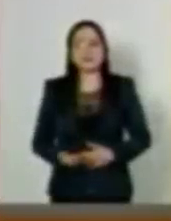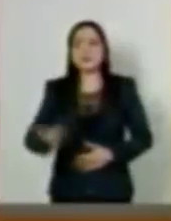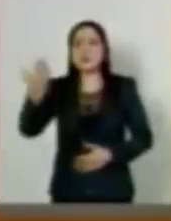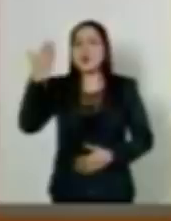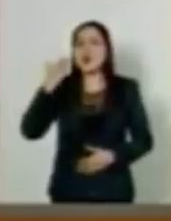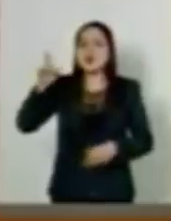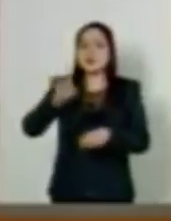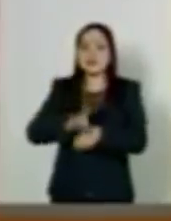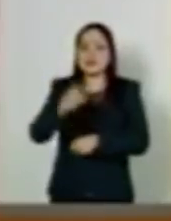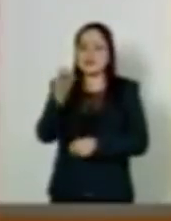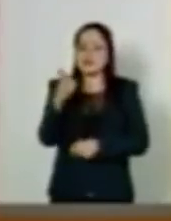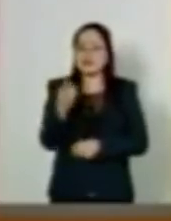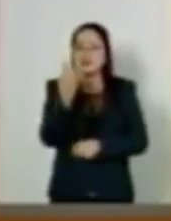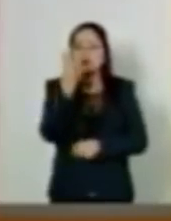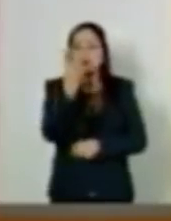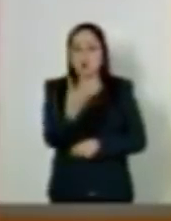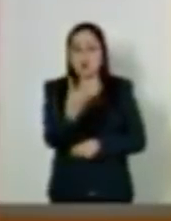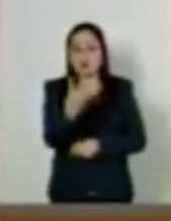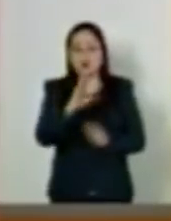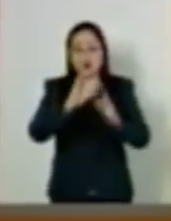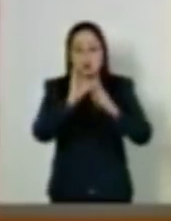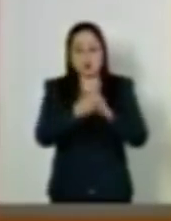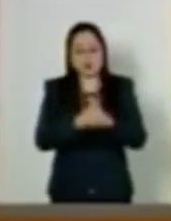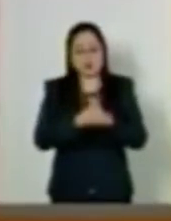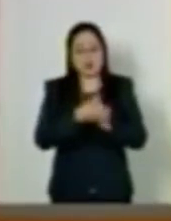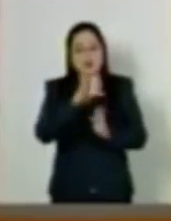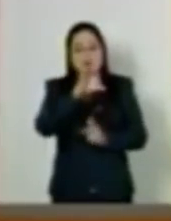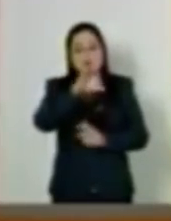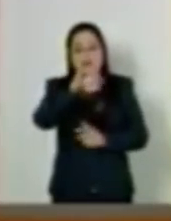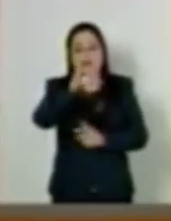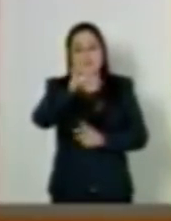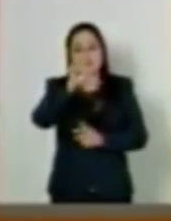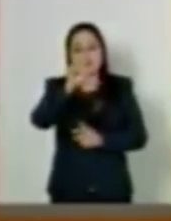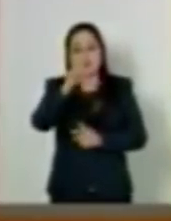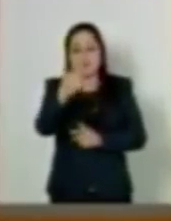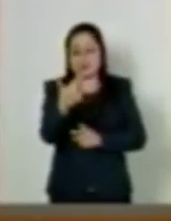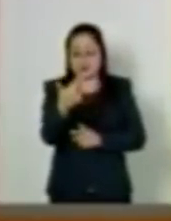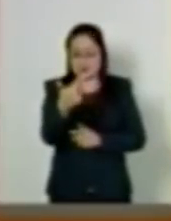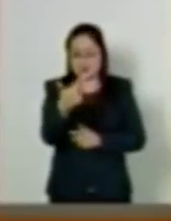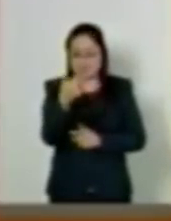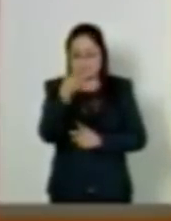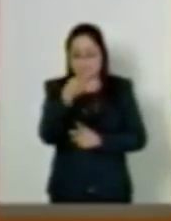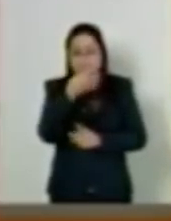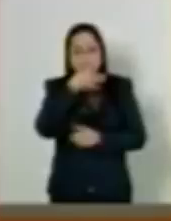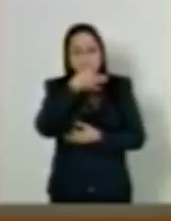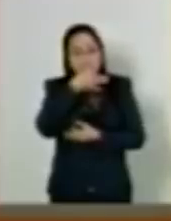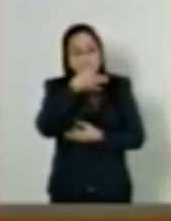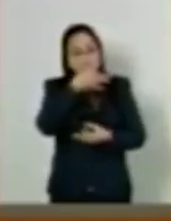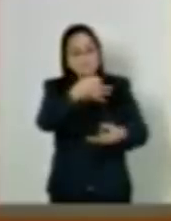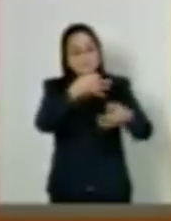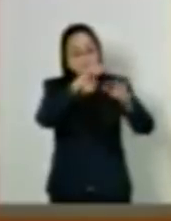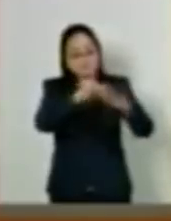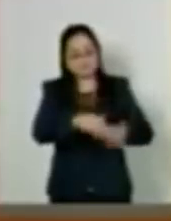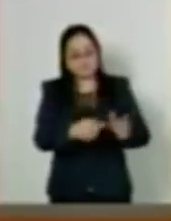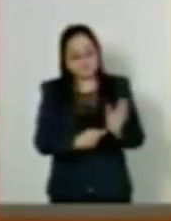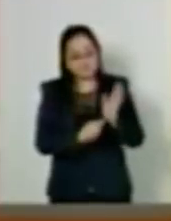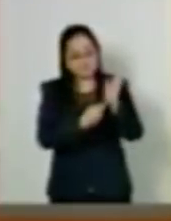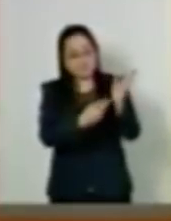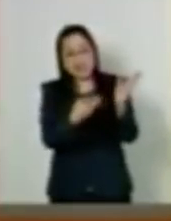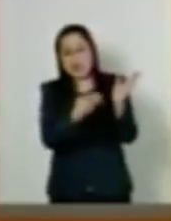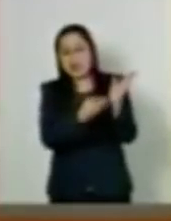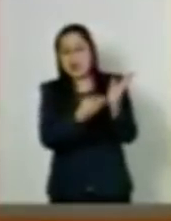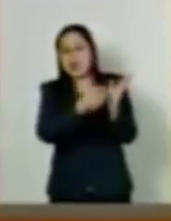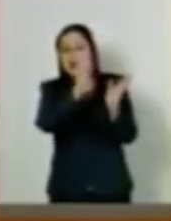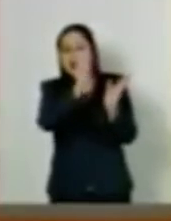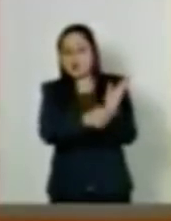El pasado 4 de diciembre, la Comisión Interamericana de Derechos Humanos emitió un comunicado